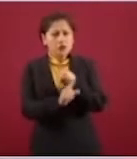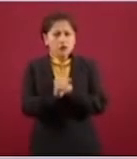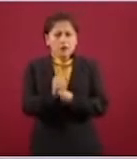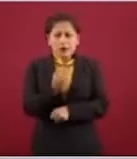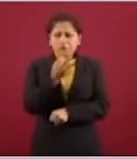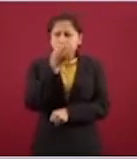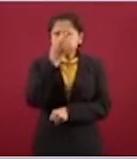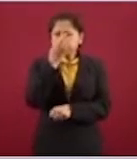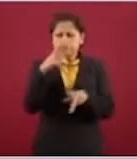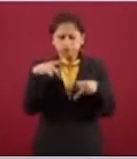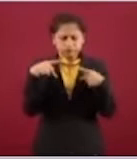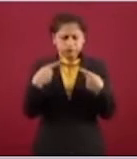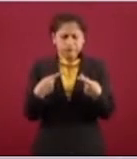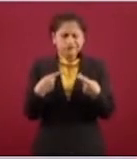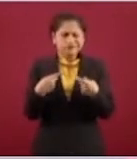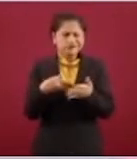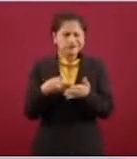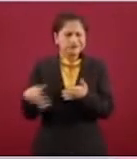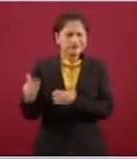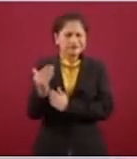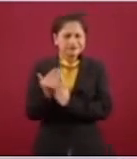Es mucho pueblo